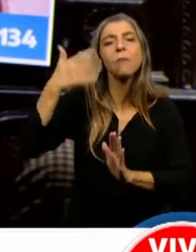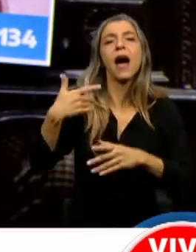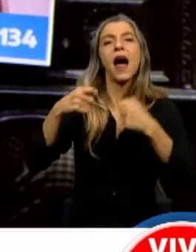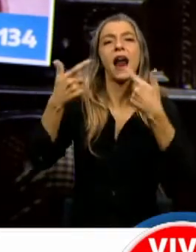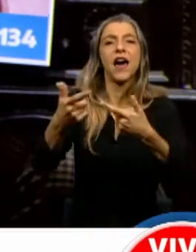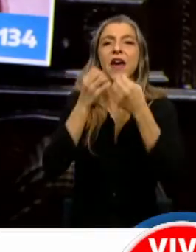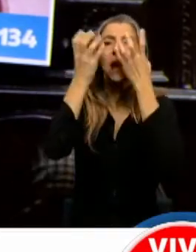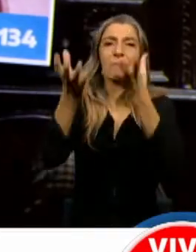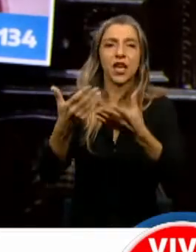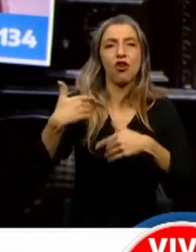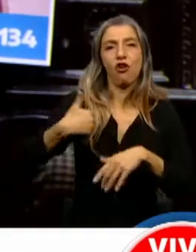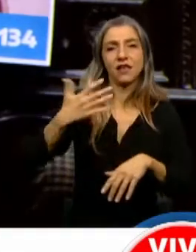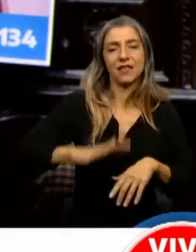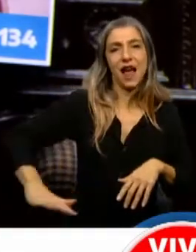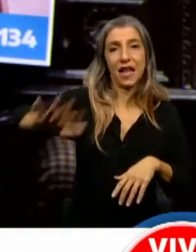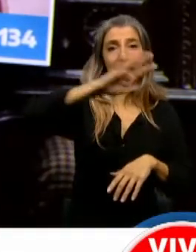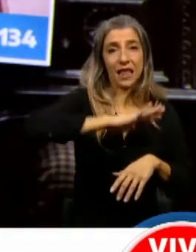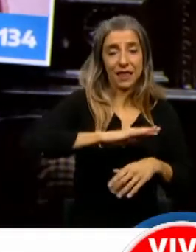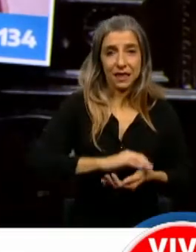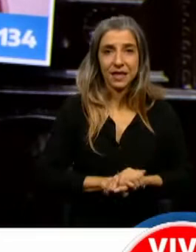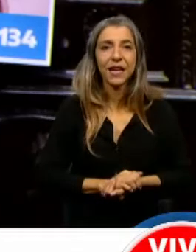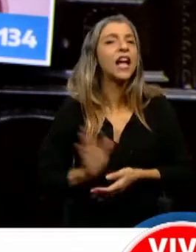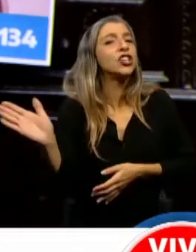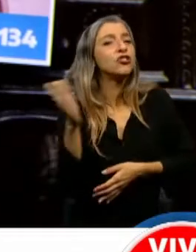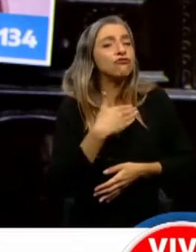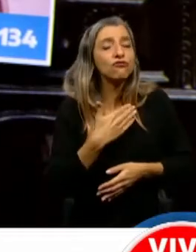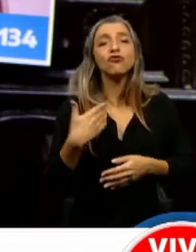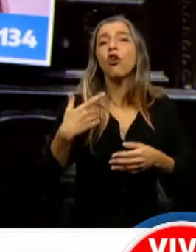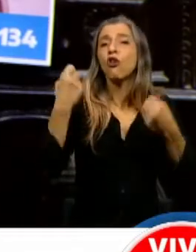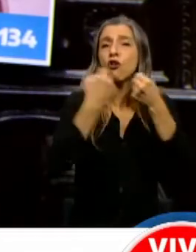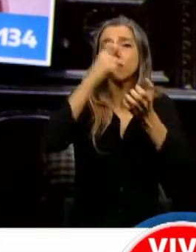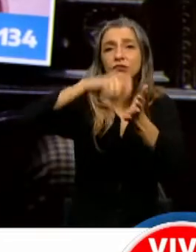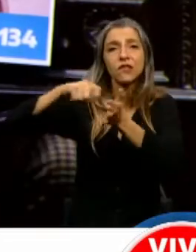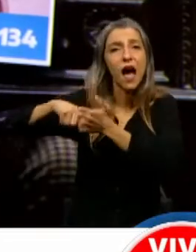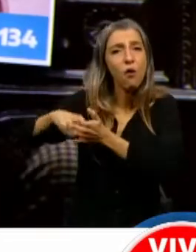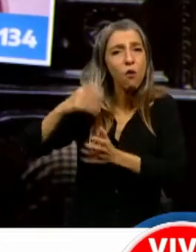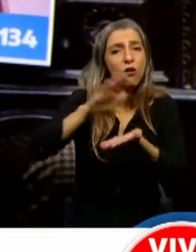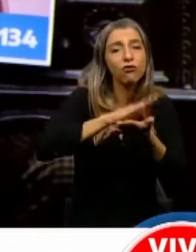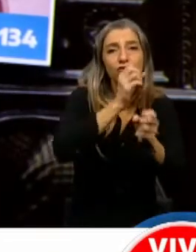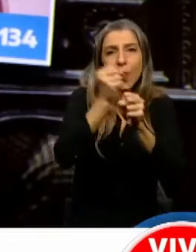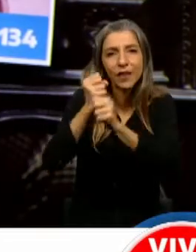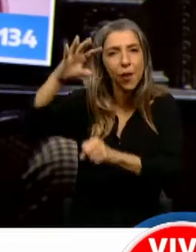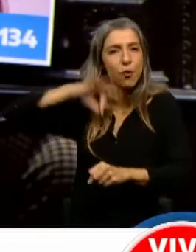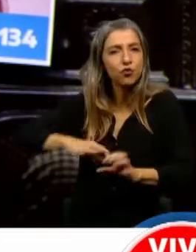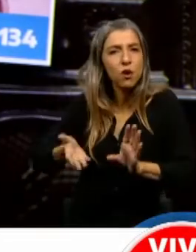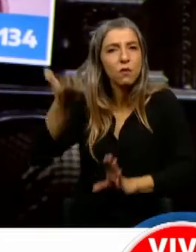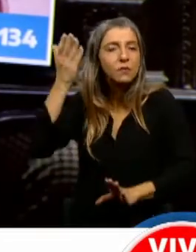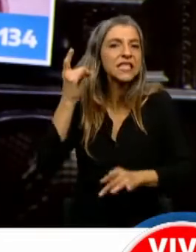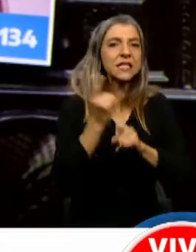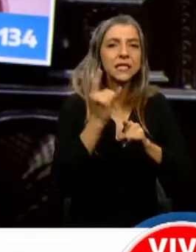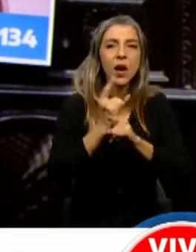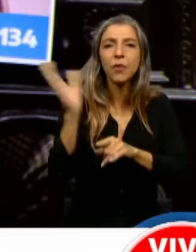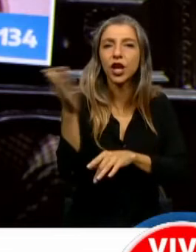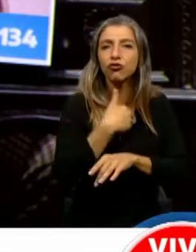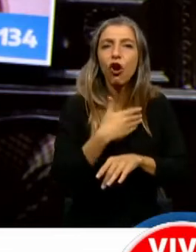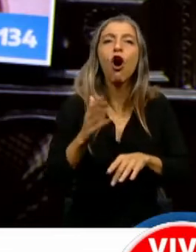la República Argentina. Y todas las convenciones colectivas de trabajo se cierran con una revisión en octubre